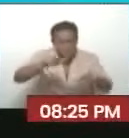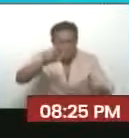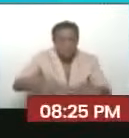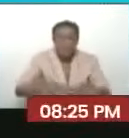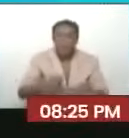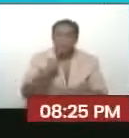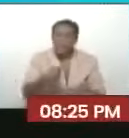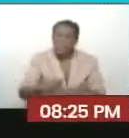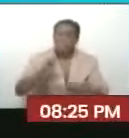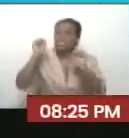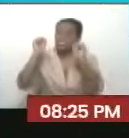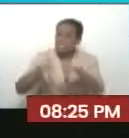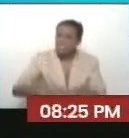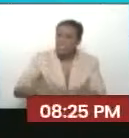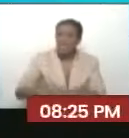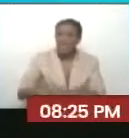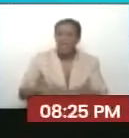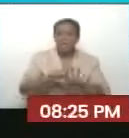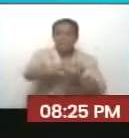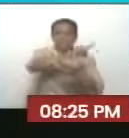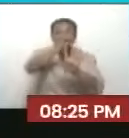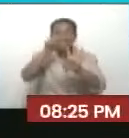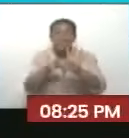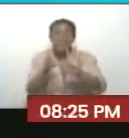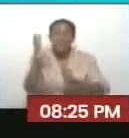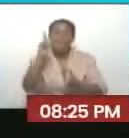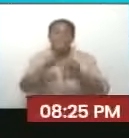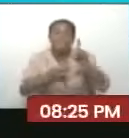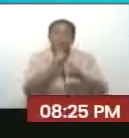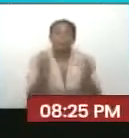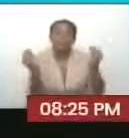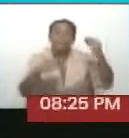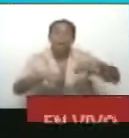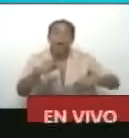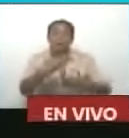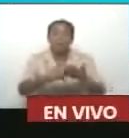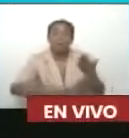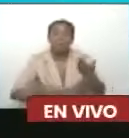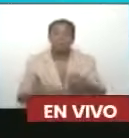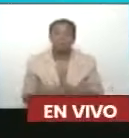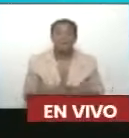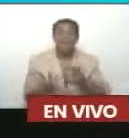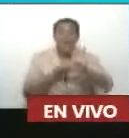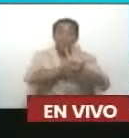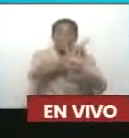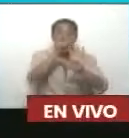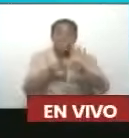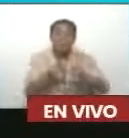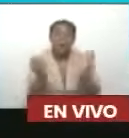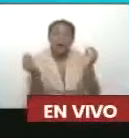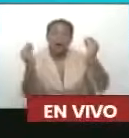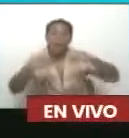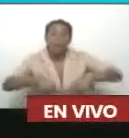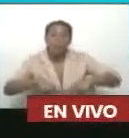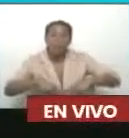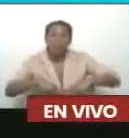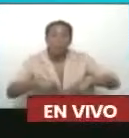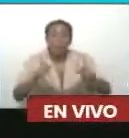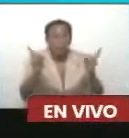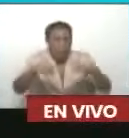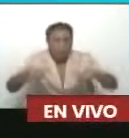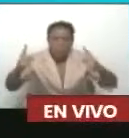y venezolanas, que son los 5 consensos de la nueva etapa histórica, los 5 consensos de